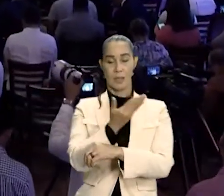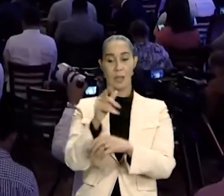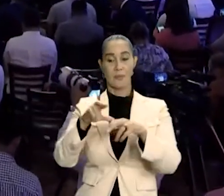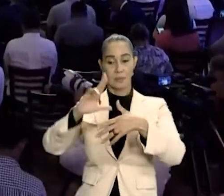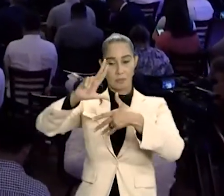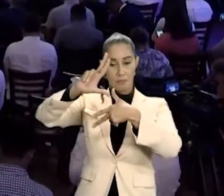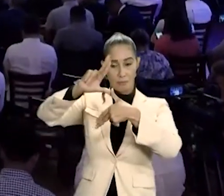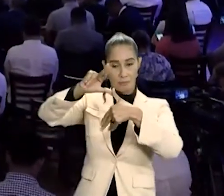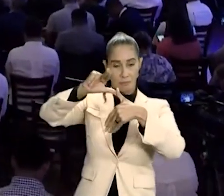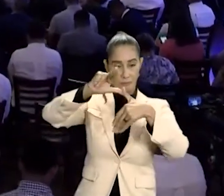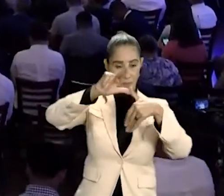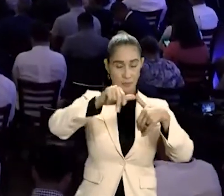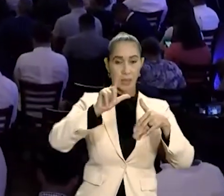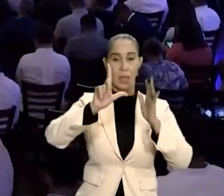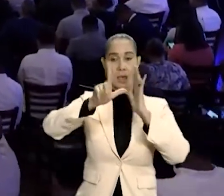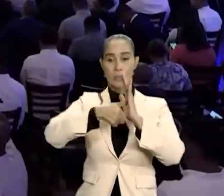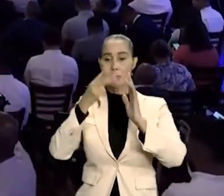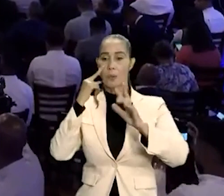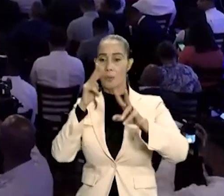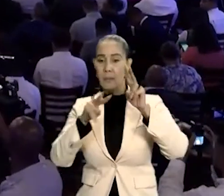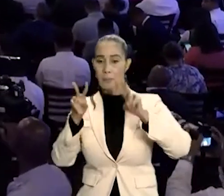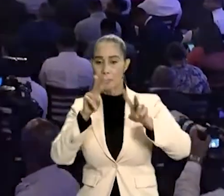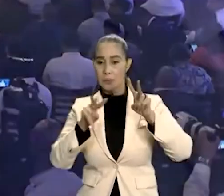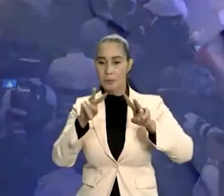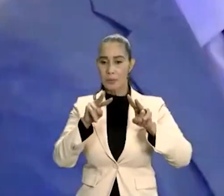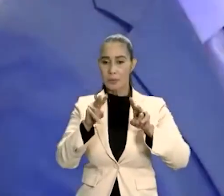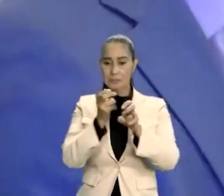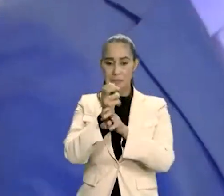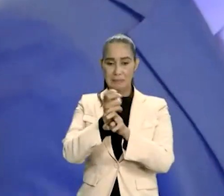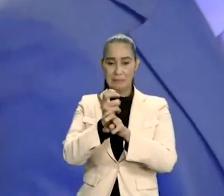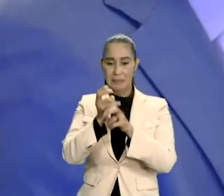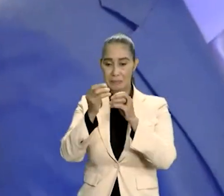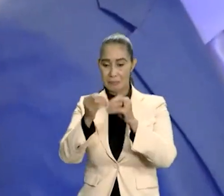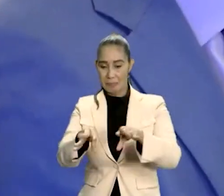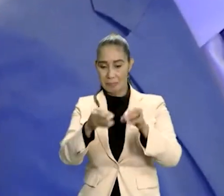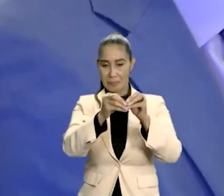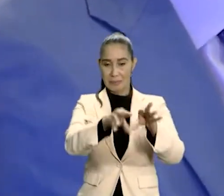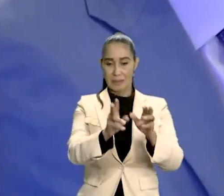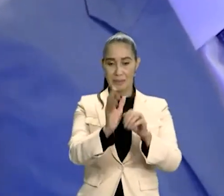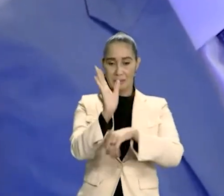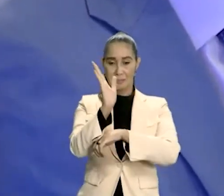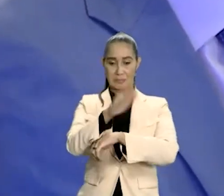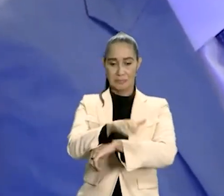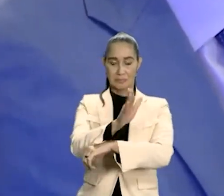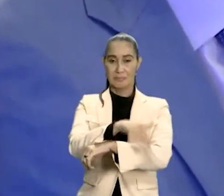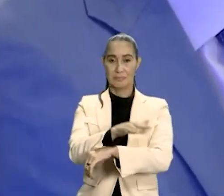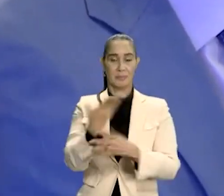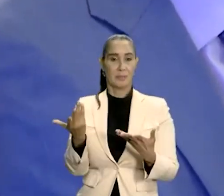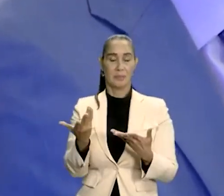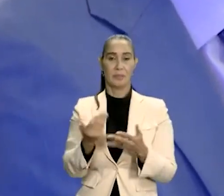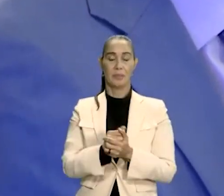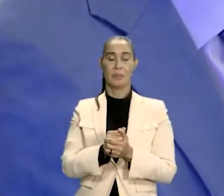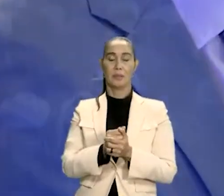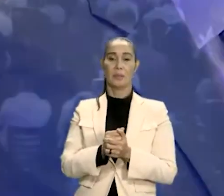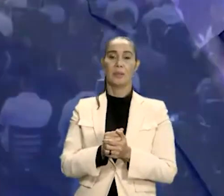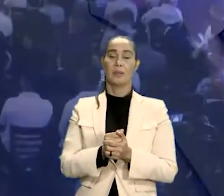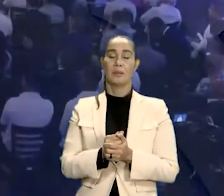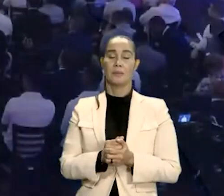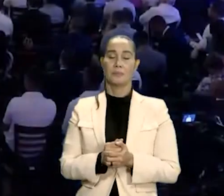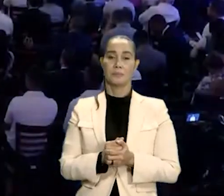estos procesos es que se siente el daño con el tema de las aguas Y eso es lo que también ha pasado y también lo